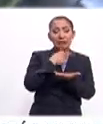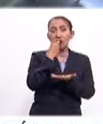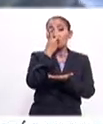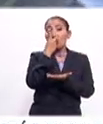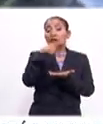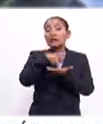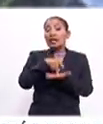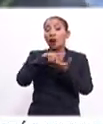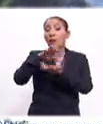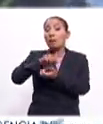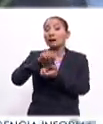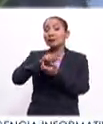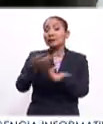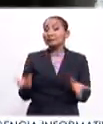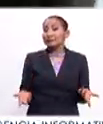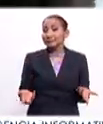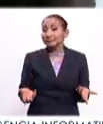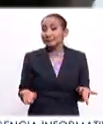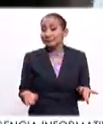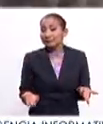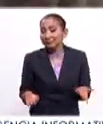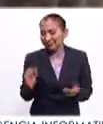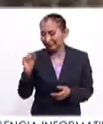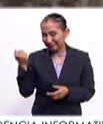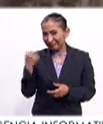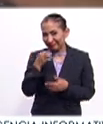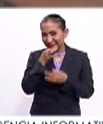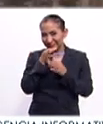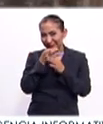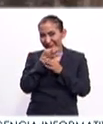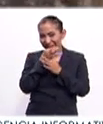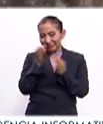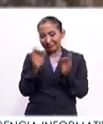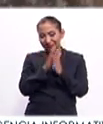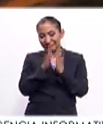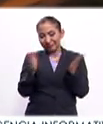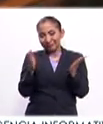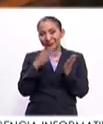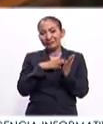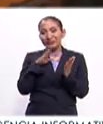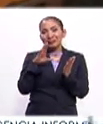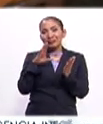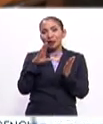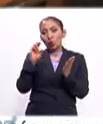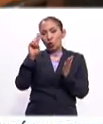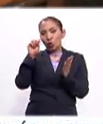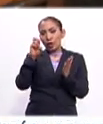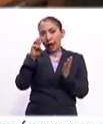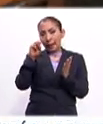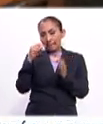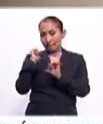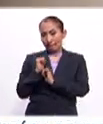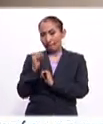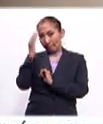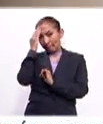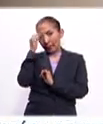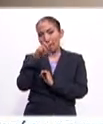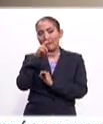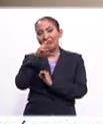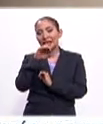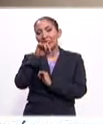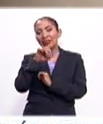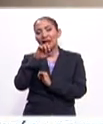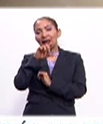casi 2 kilos de masa. Acaba de publicar el CRIM de la UNAM, bajo la coordinación de María de